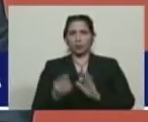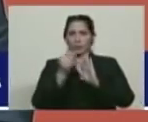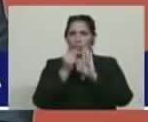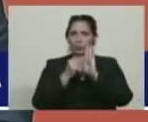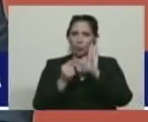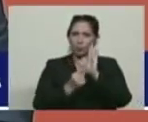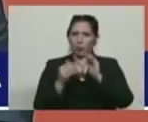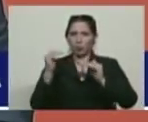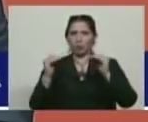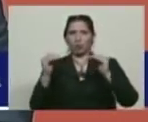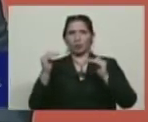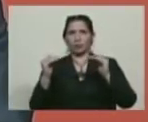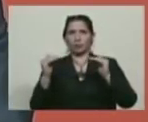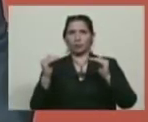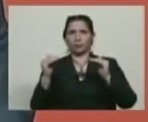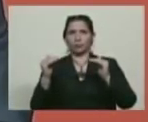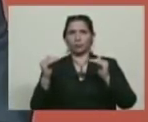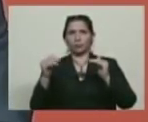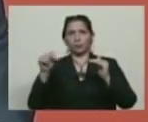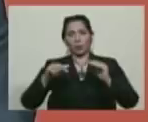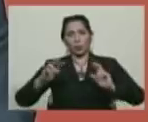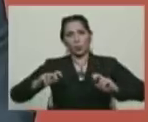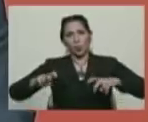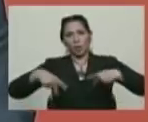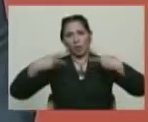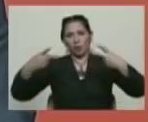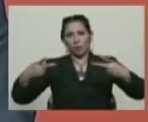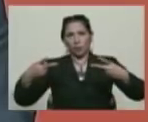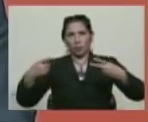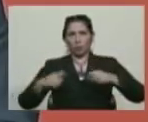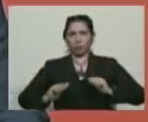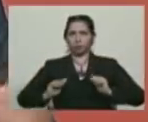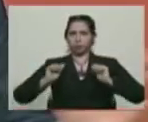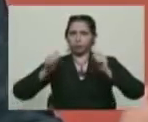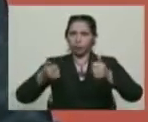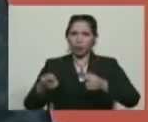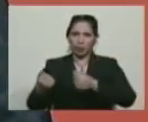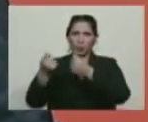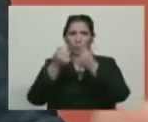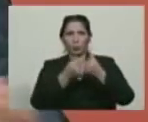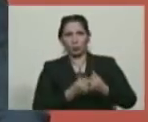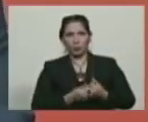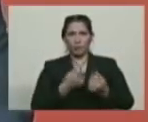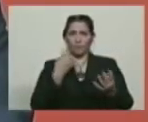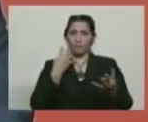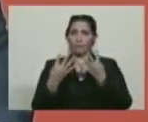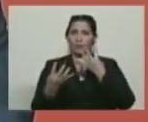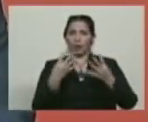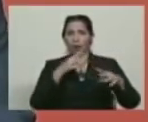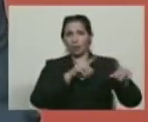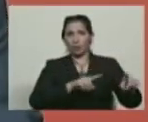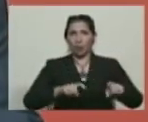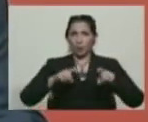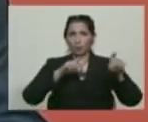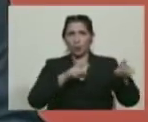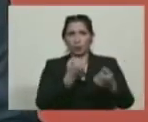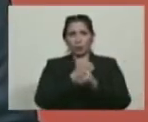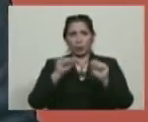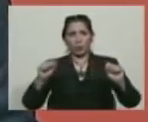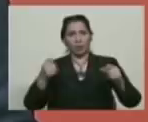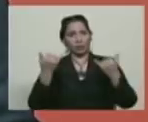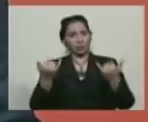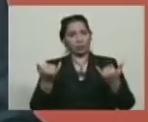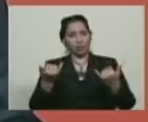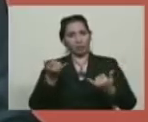equilibrio en este nuevo comienzo económico y además la feria del campo soberano ya tenemos en